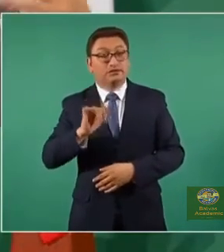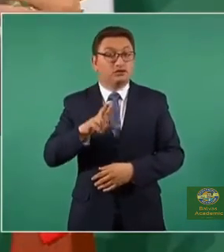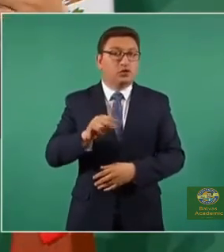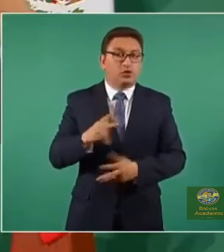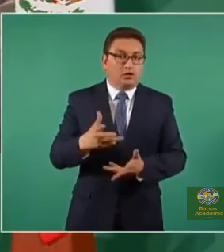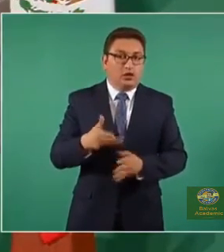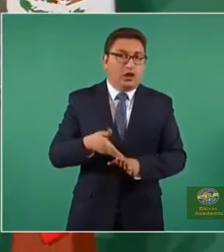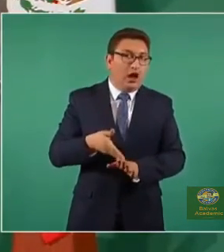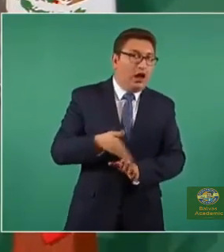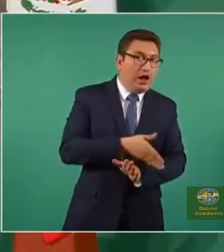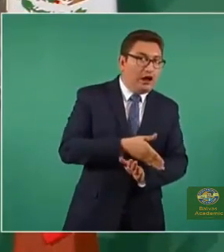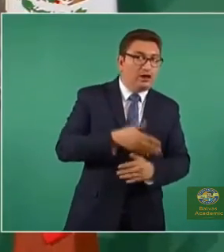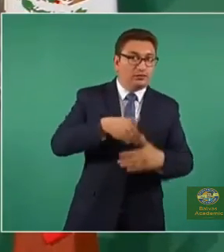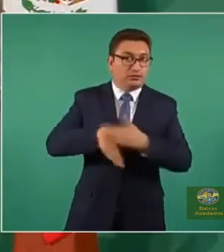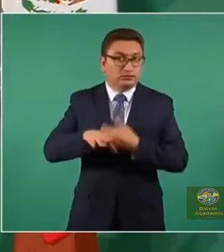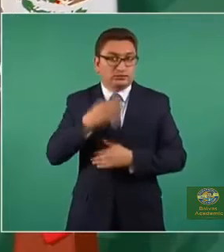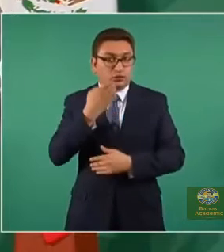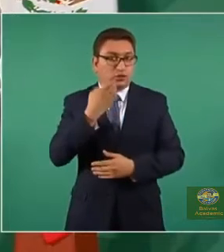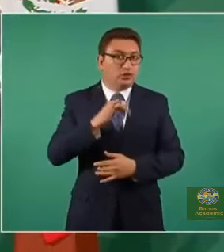antes?